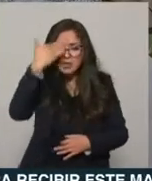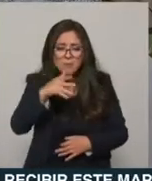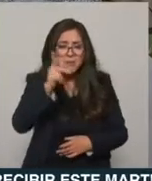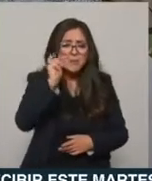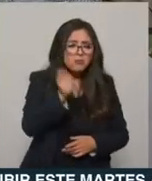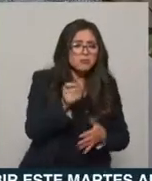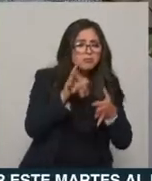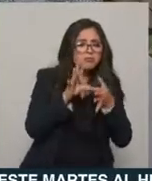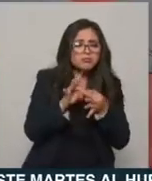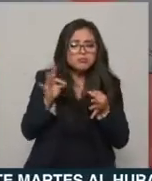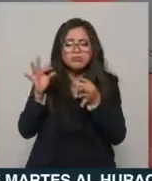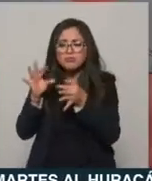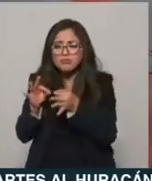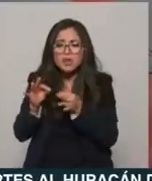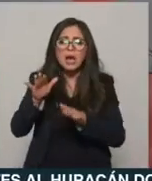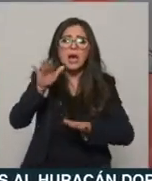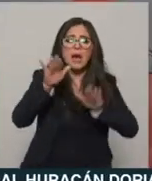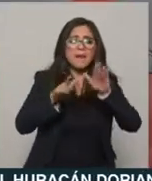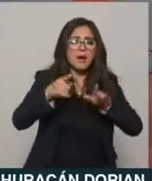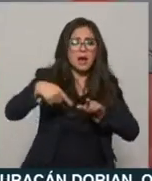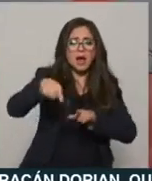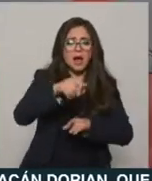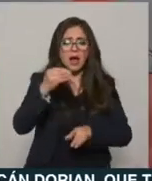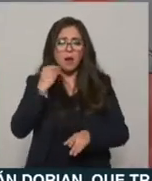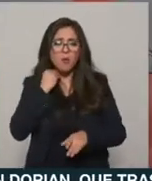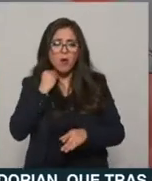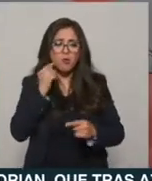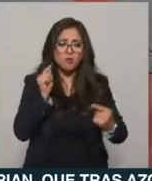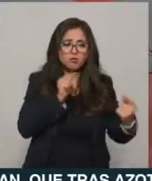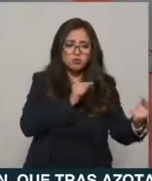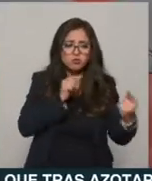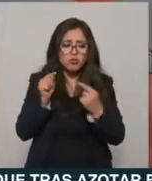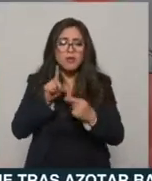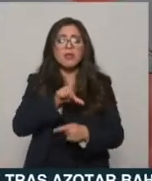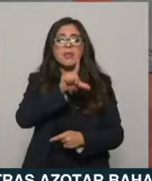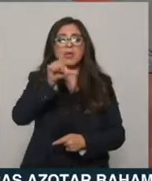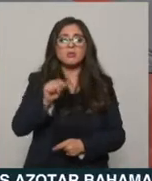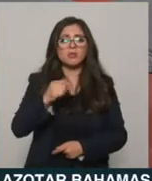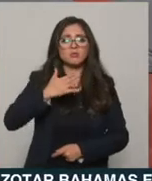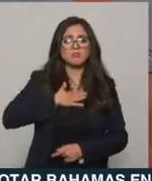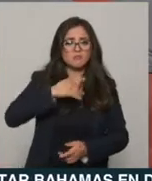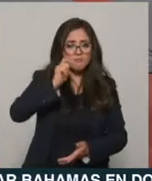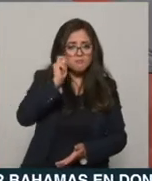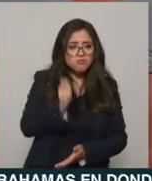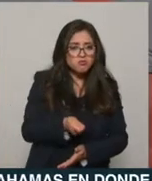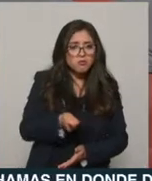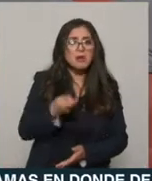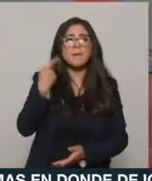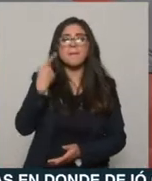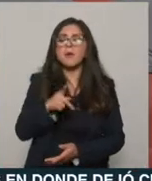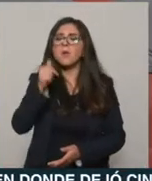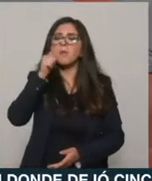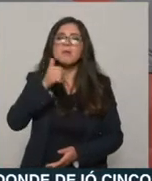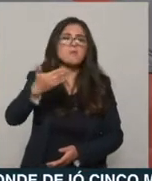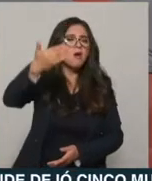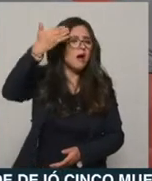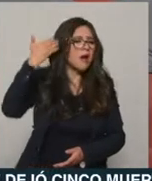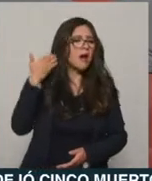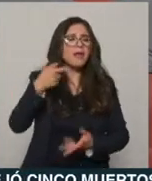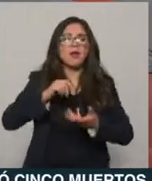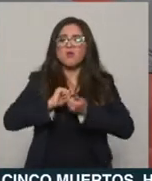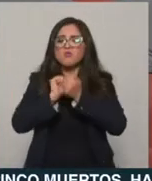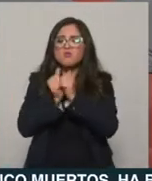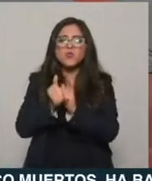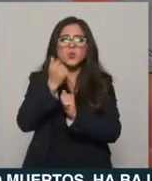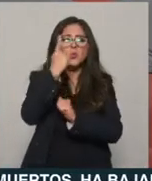lucha contradictoria de los abogados, ya uno dicta sentencia definitiva. La verdad es que de un procedimiento ordinario que